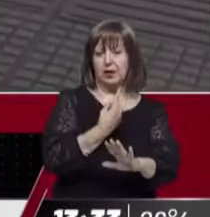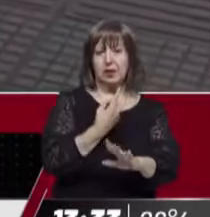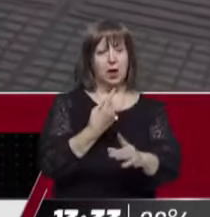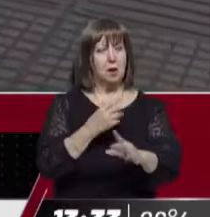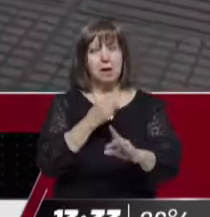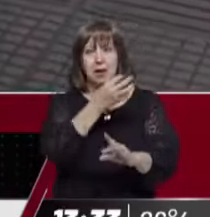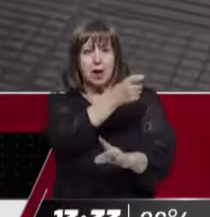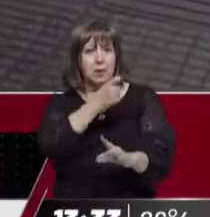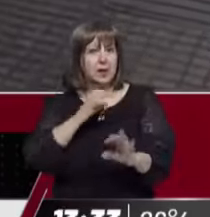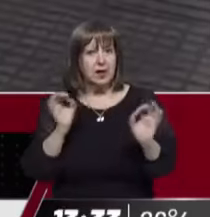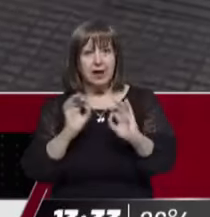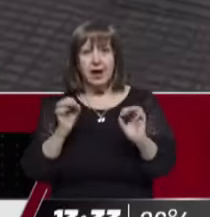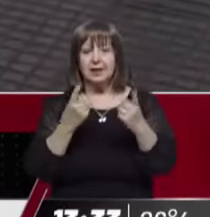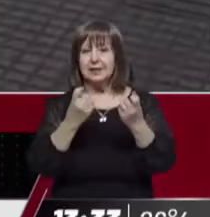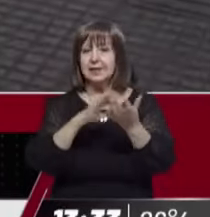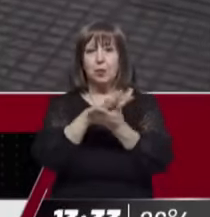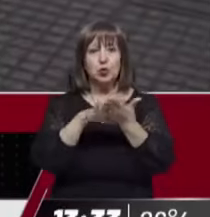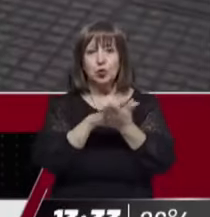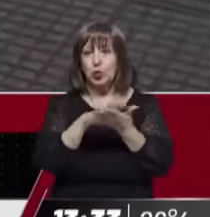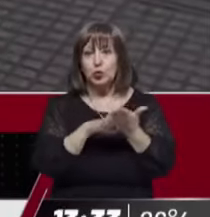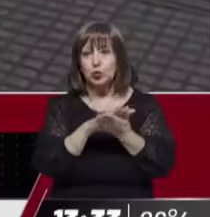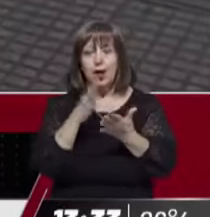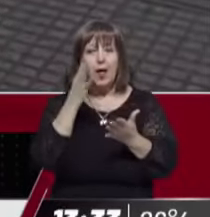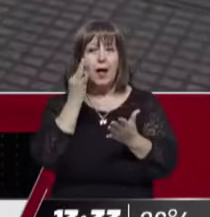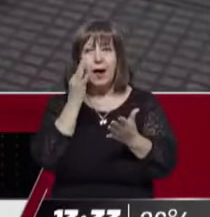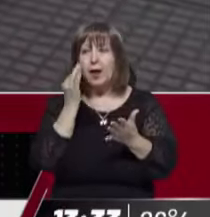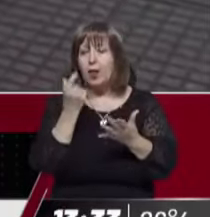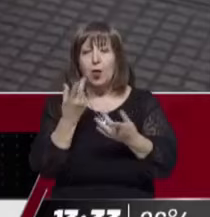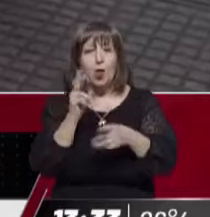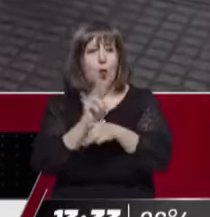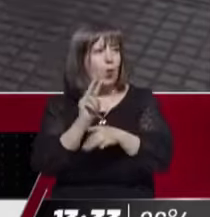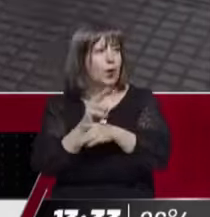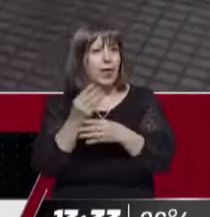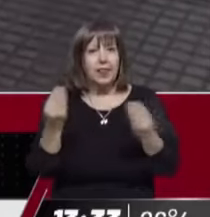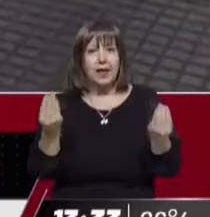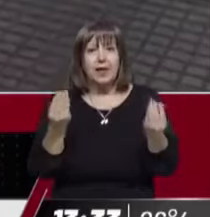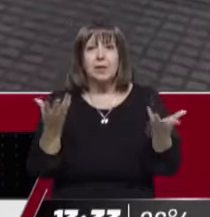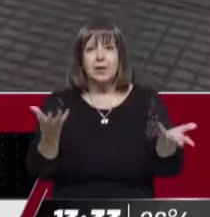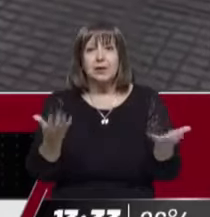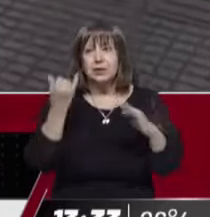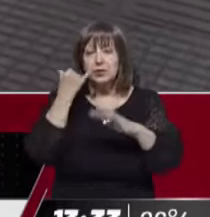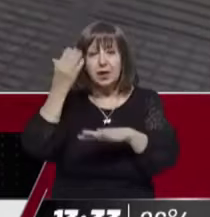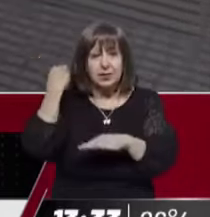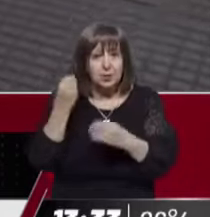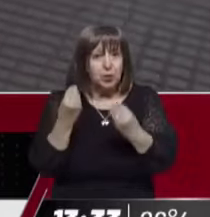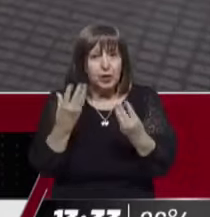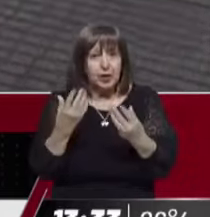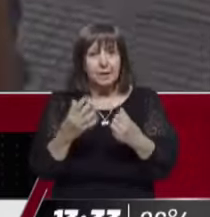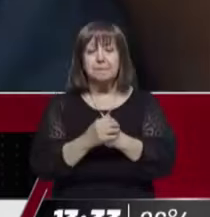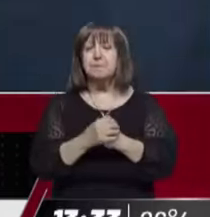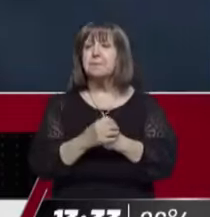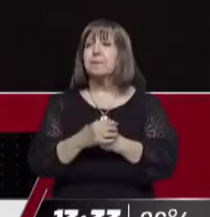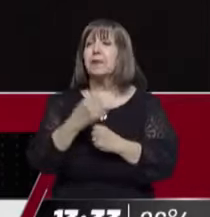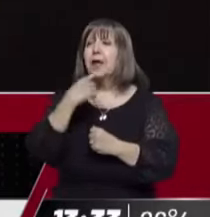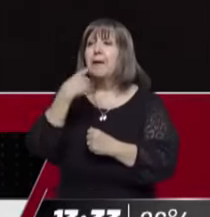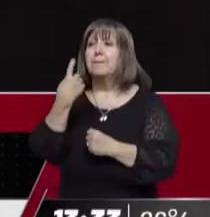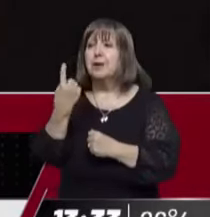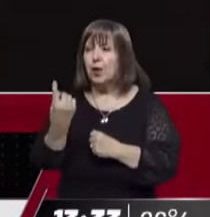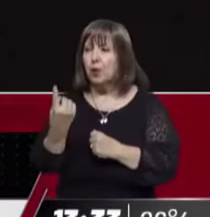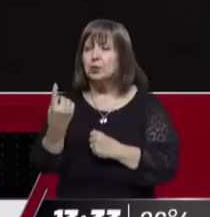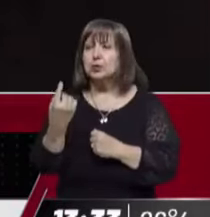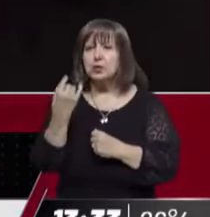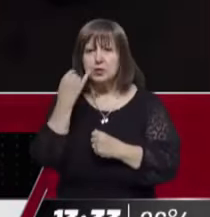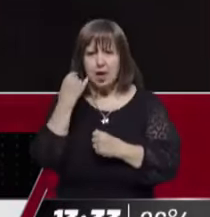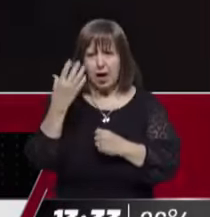solución urgente, algo, unas medidas, que tomen medidas con respecto a lo que ocurrió ayer. Este hecho se ha repetido en